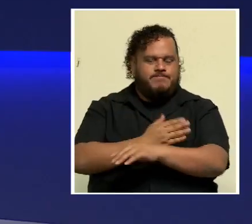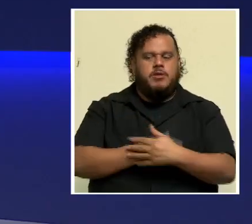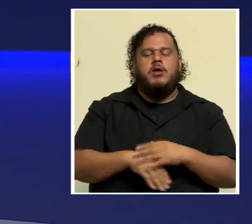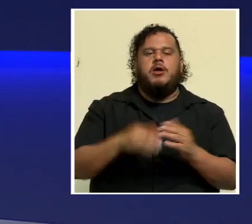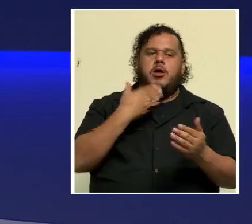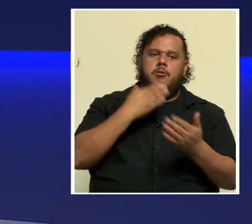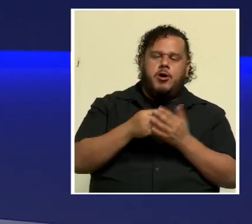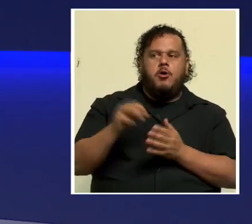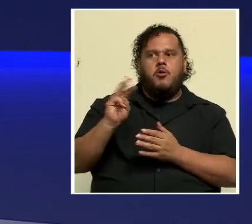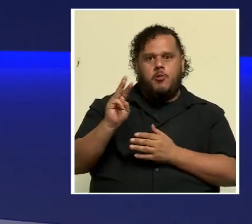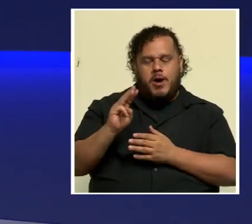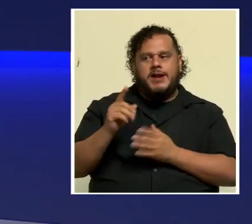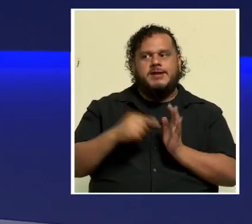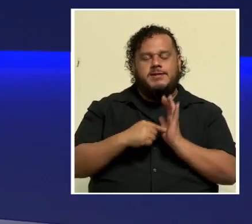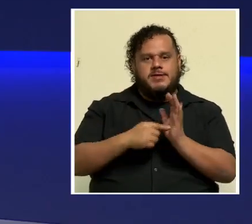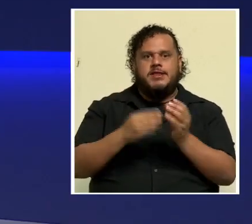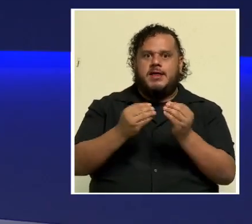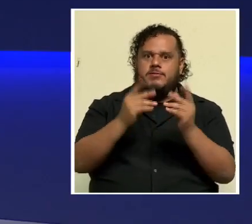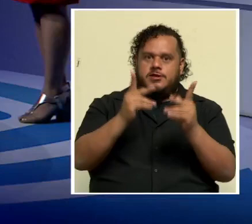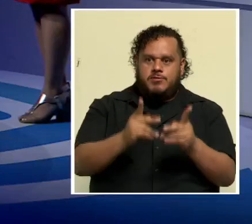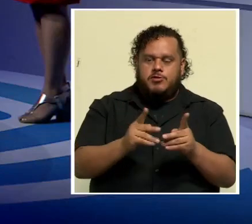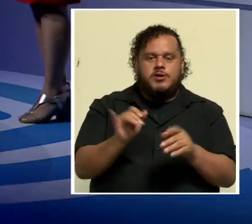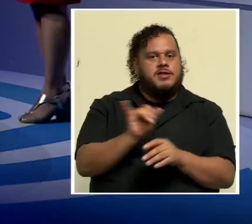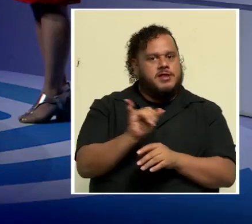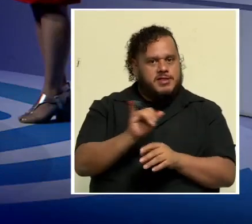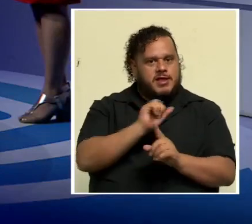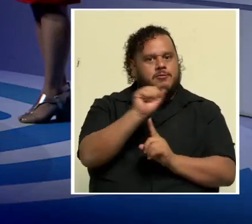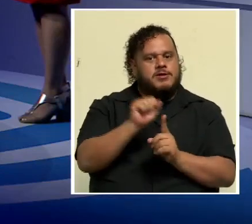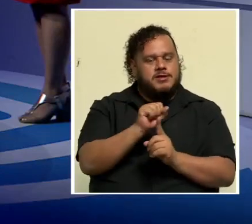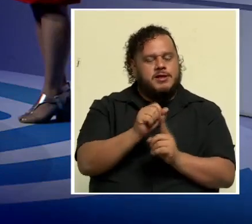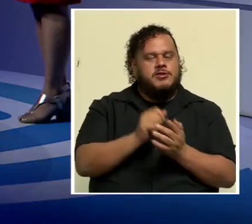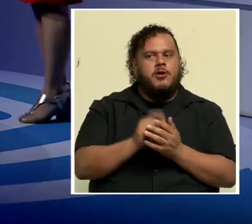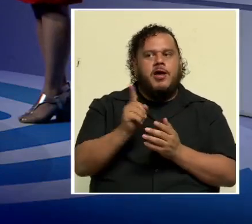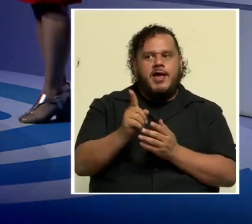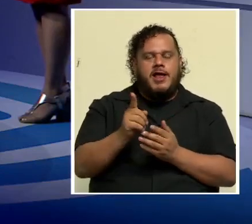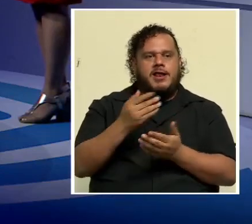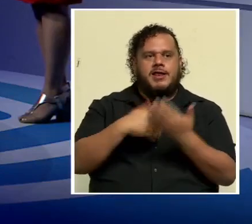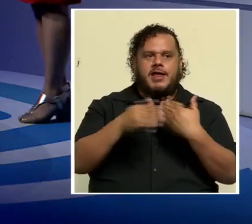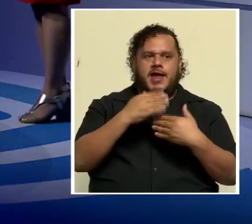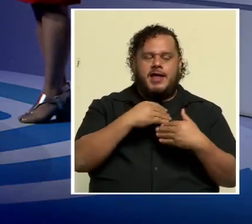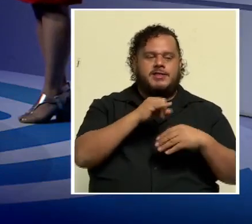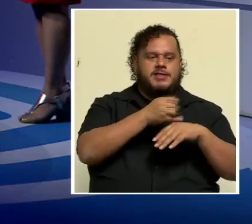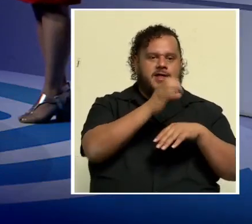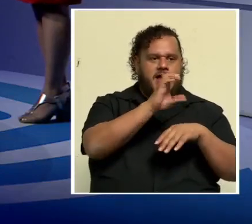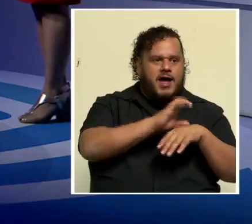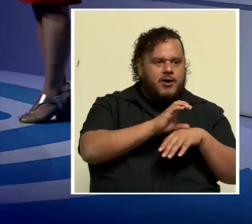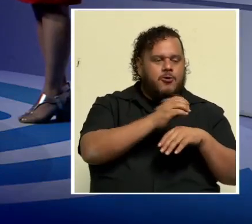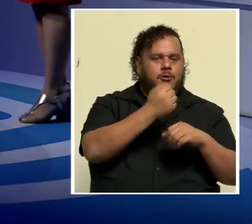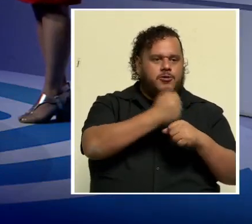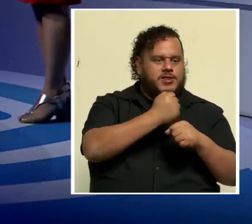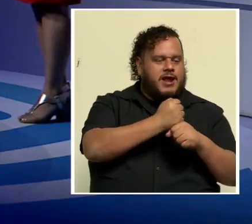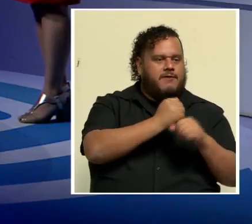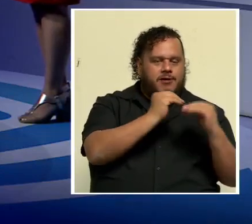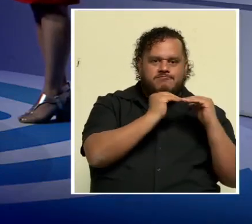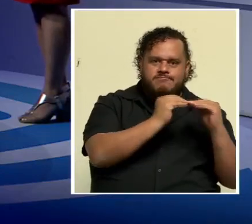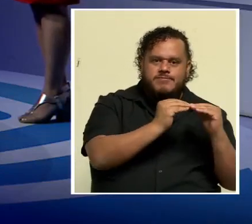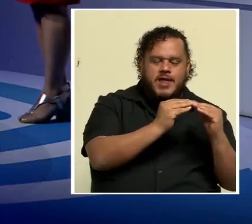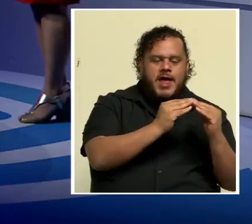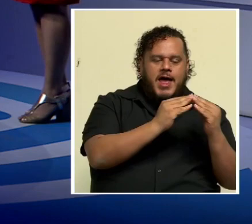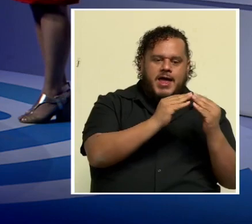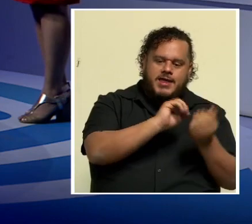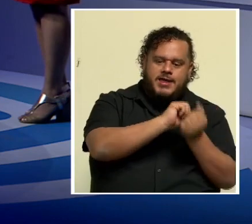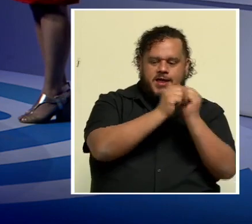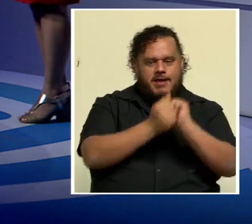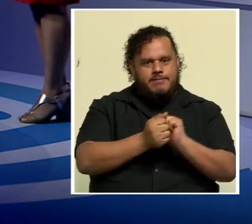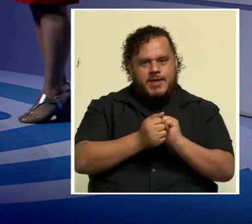misma situación, y qué duro escucharlo del mismo, de tener que dejar su arraigo en Jacó con un trabajo estable a vivir el día a día y